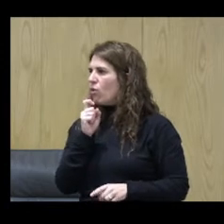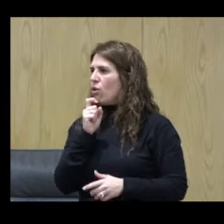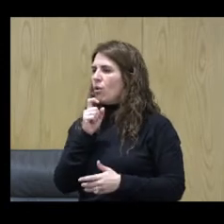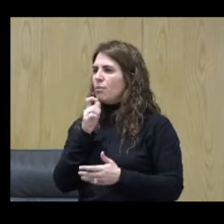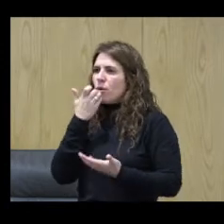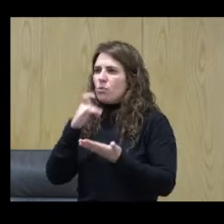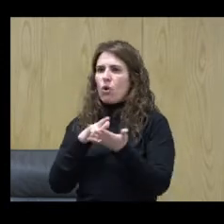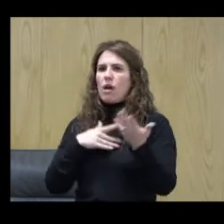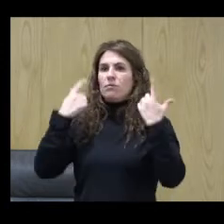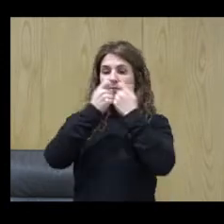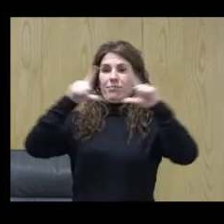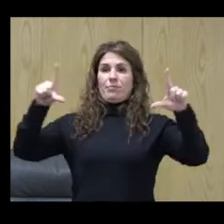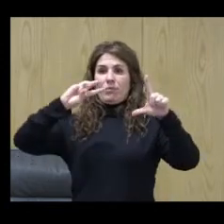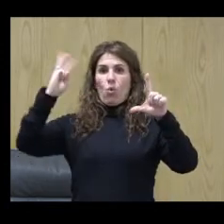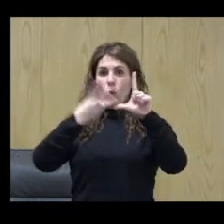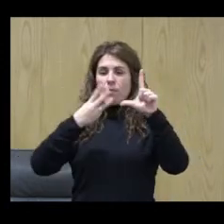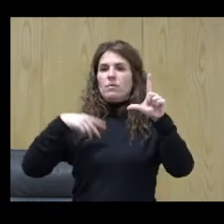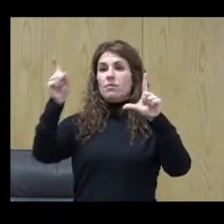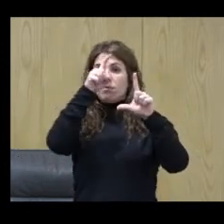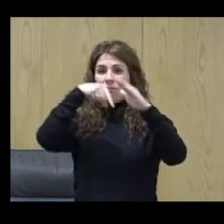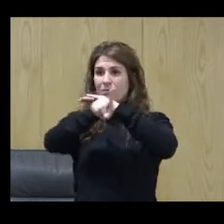páginas web, por ejemplo, dentro de Internet, ¿no?